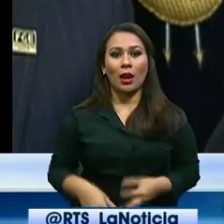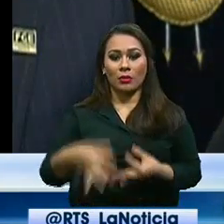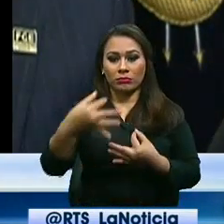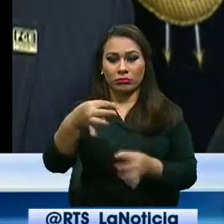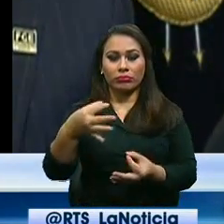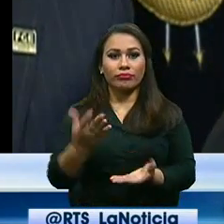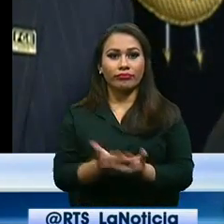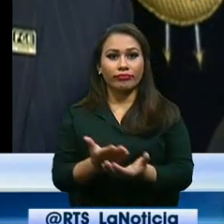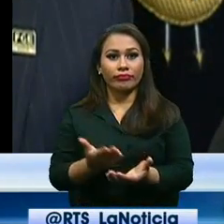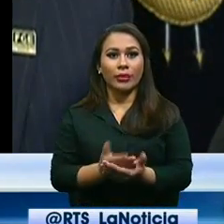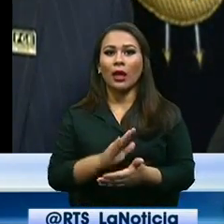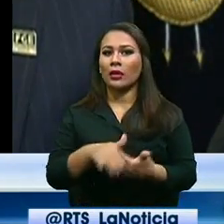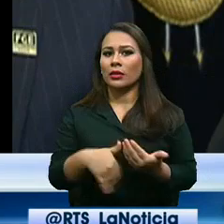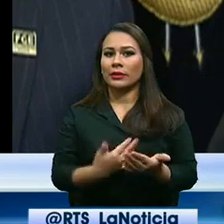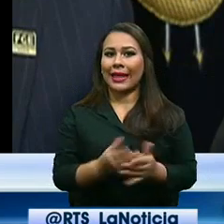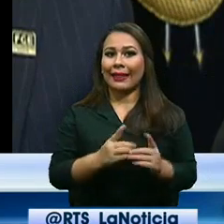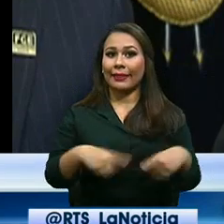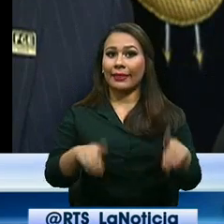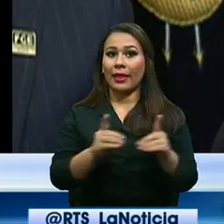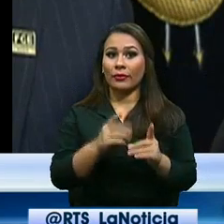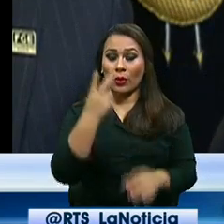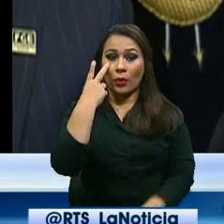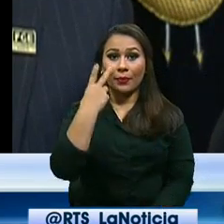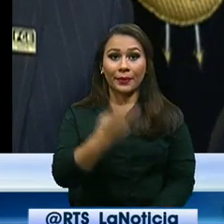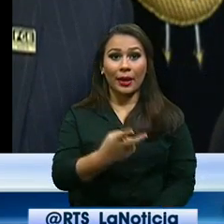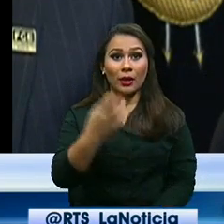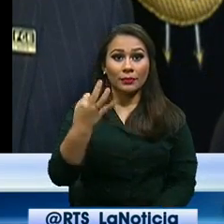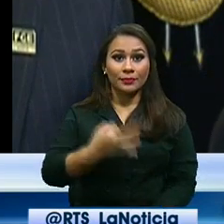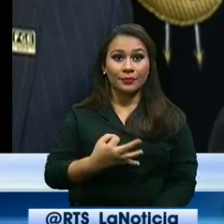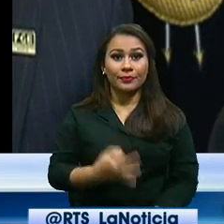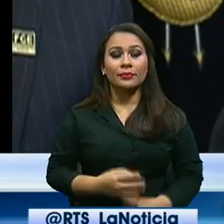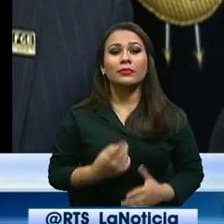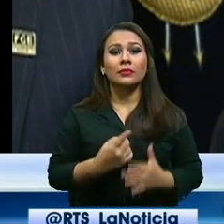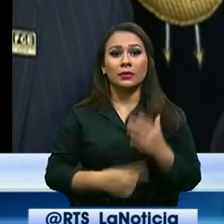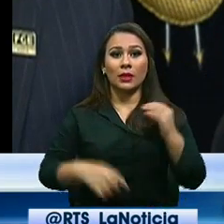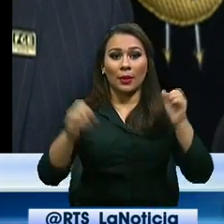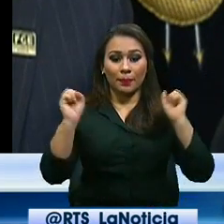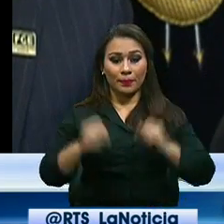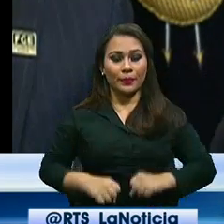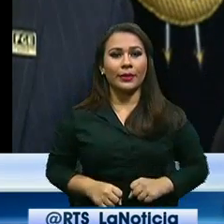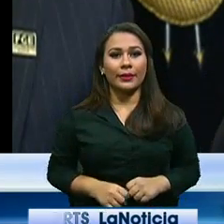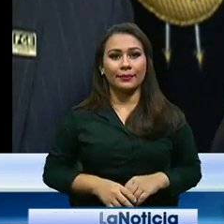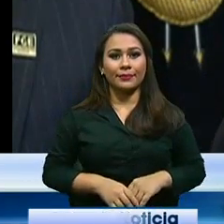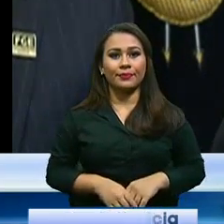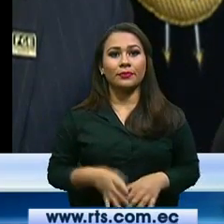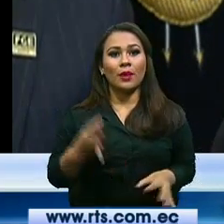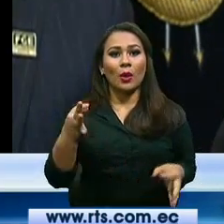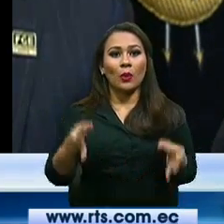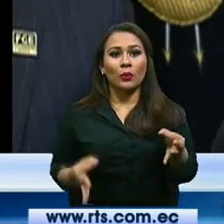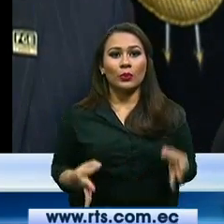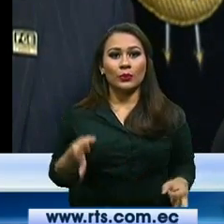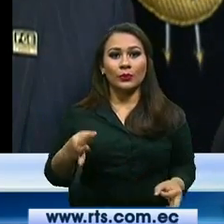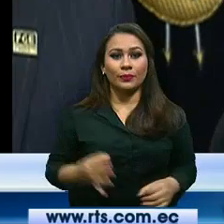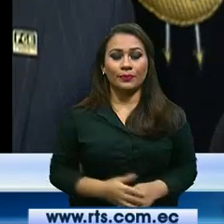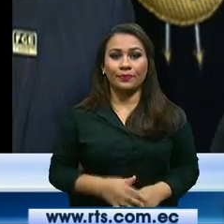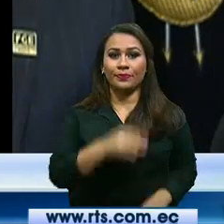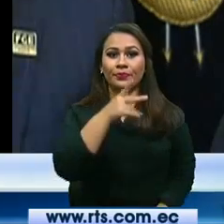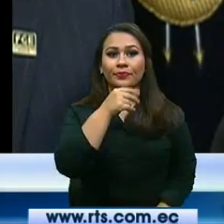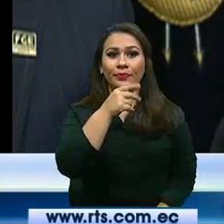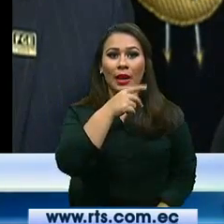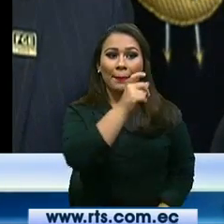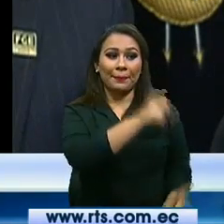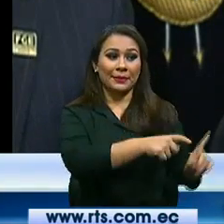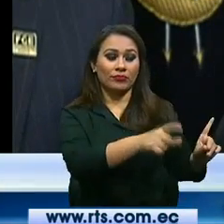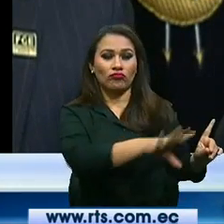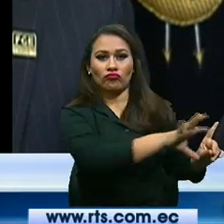y demás datos de corroboración que permitan llevar ante la justicia a las personas que